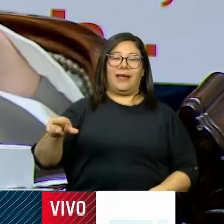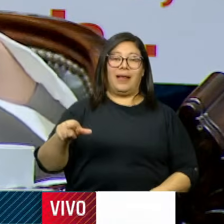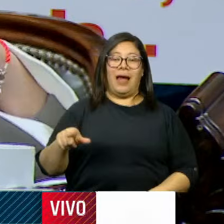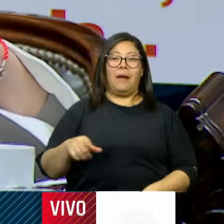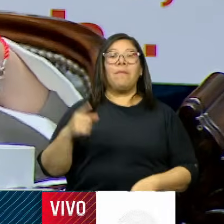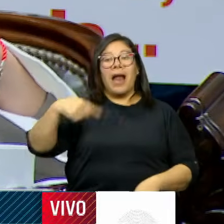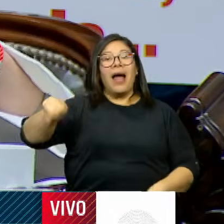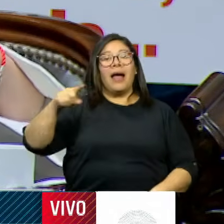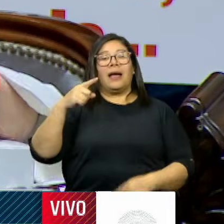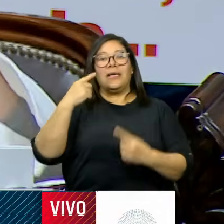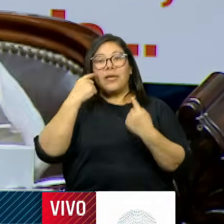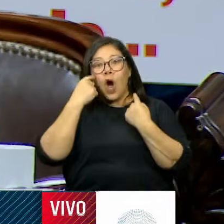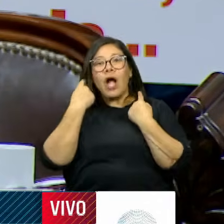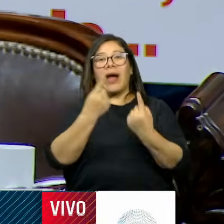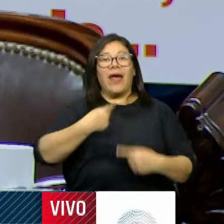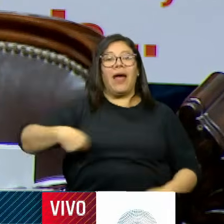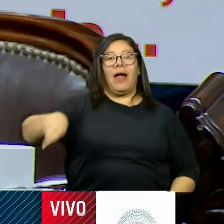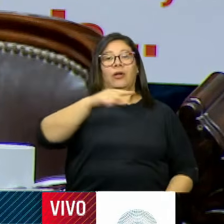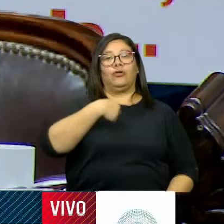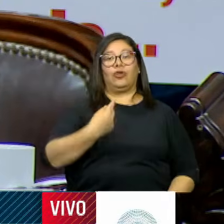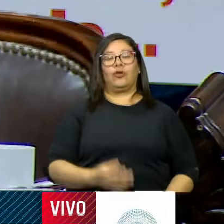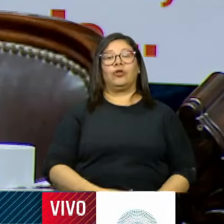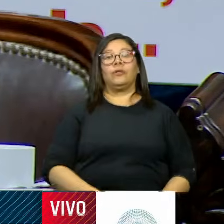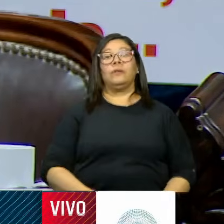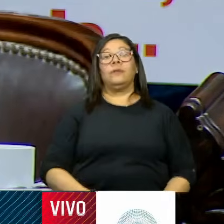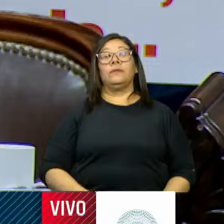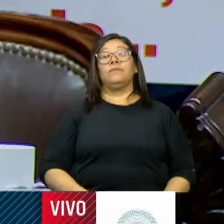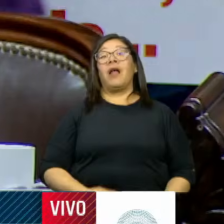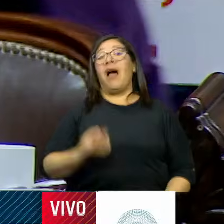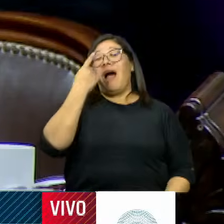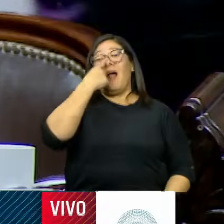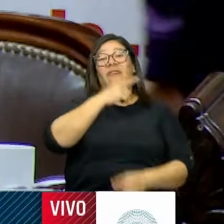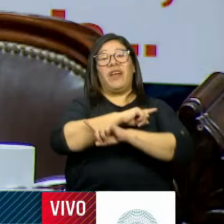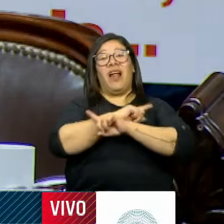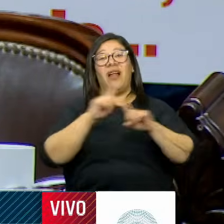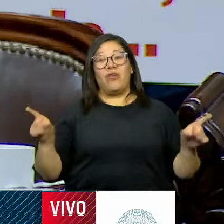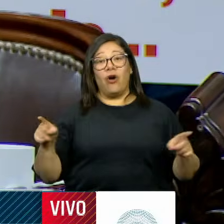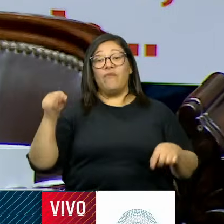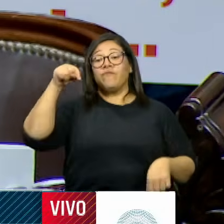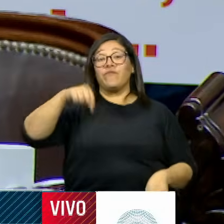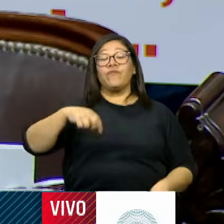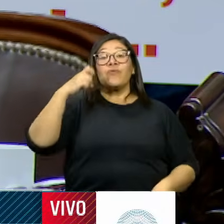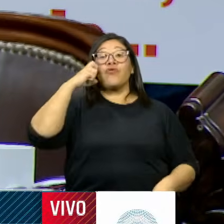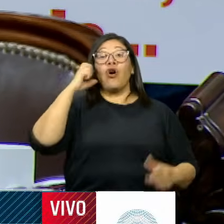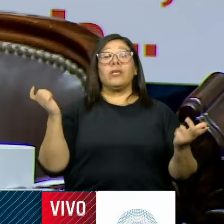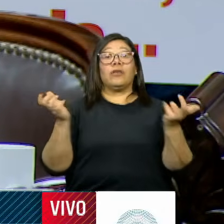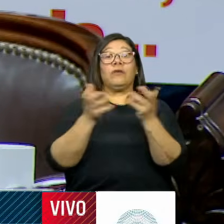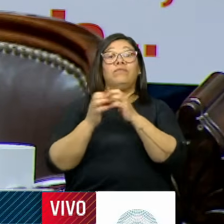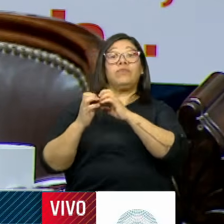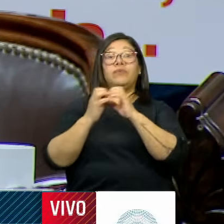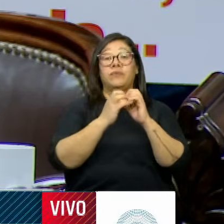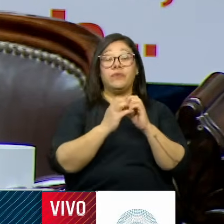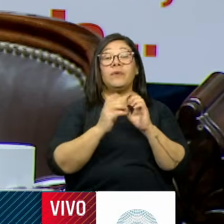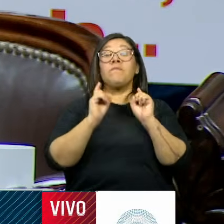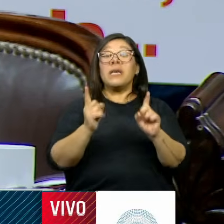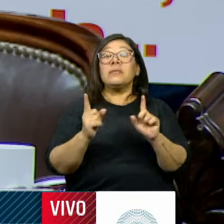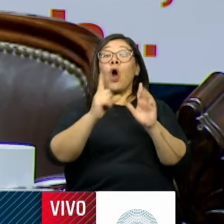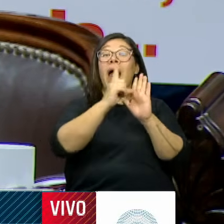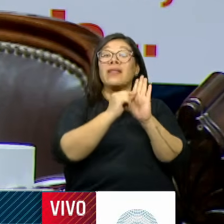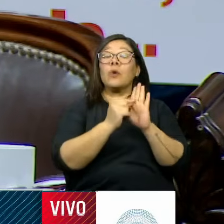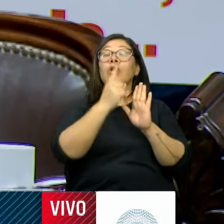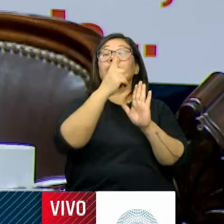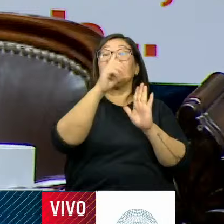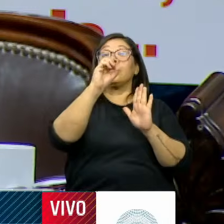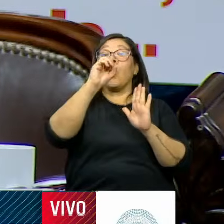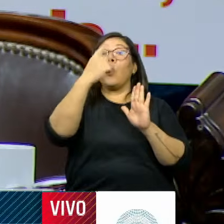sin embargo, en esta sesión, donde se iba a dirimir ni más ni menos que la aplicación del artículo 101 de la Constitución Nacional,